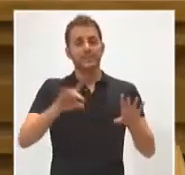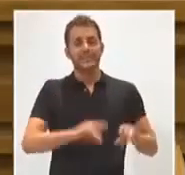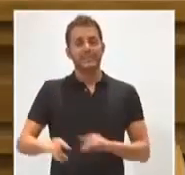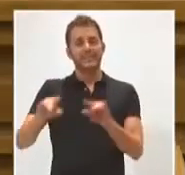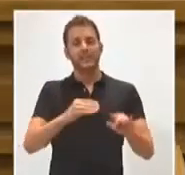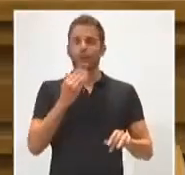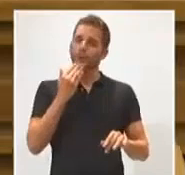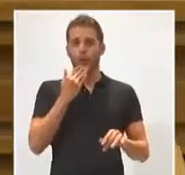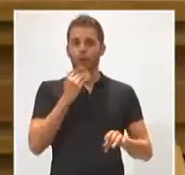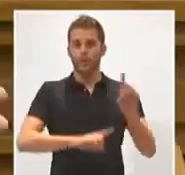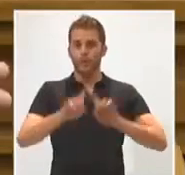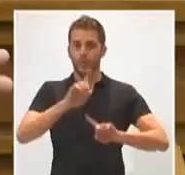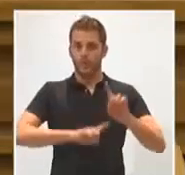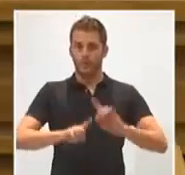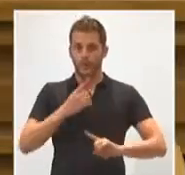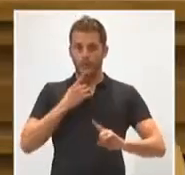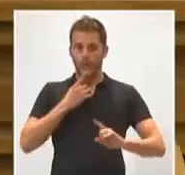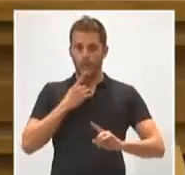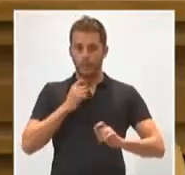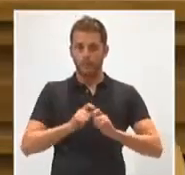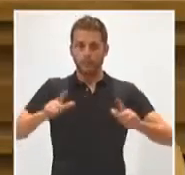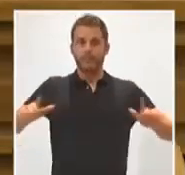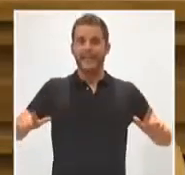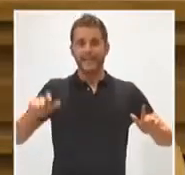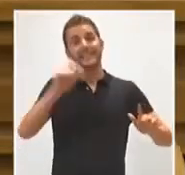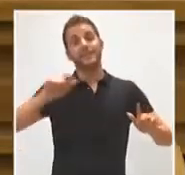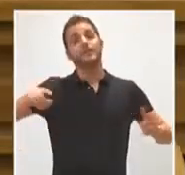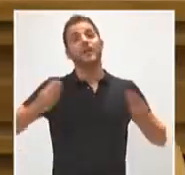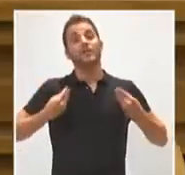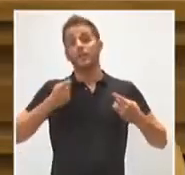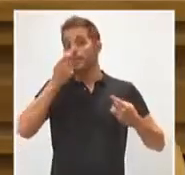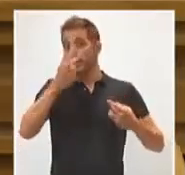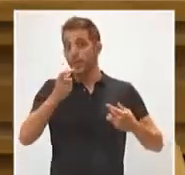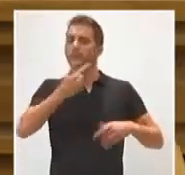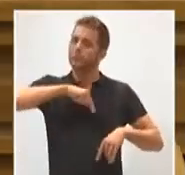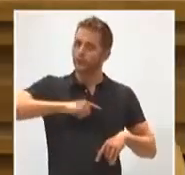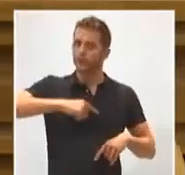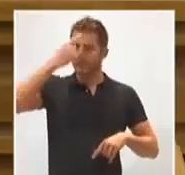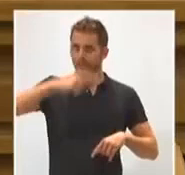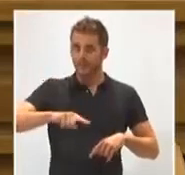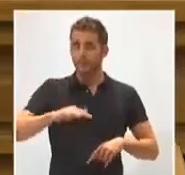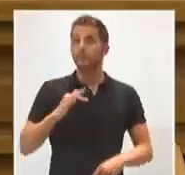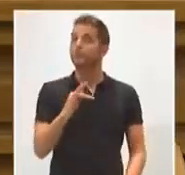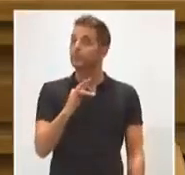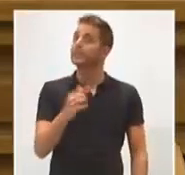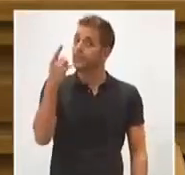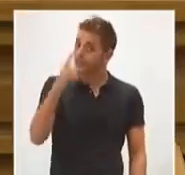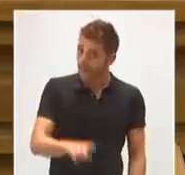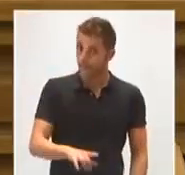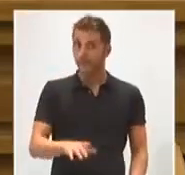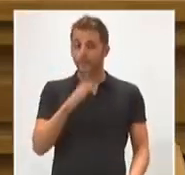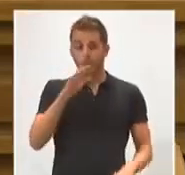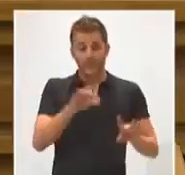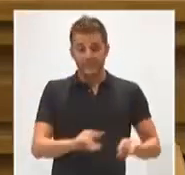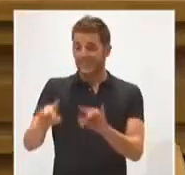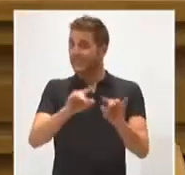un problema ser muy grandes y poca población y nosotros sabemos que puede ser una gran ventaja porque teniendo territorio